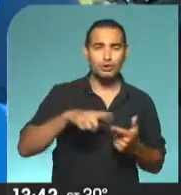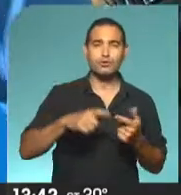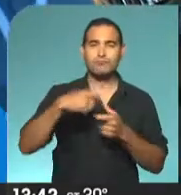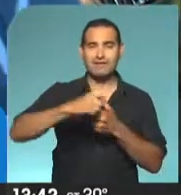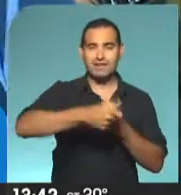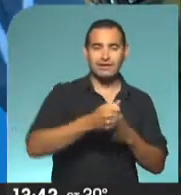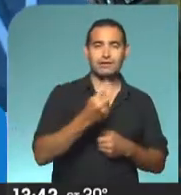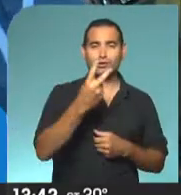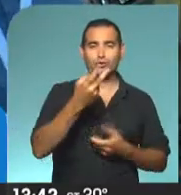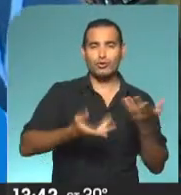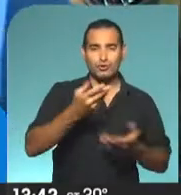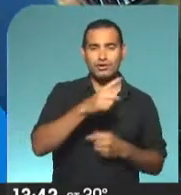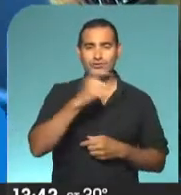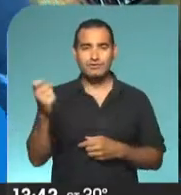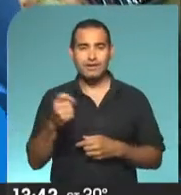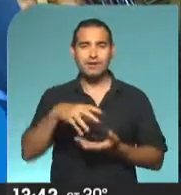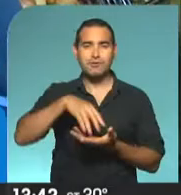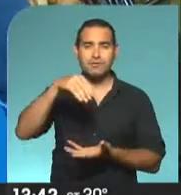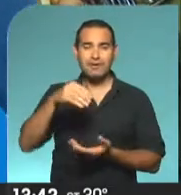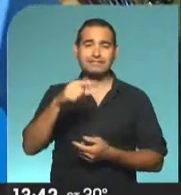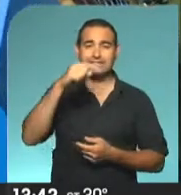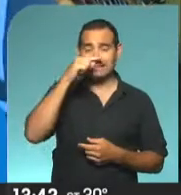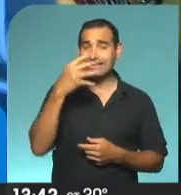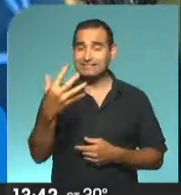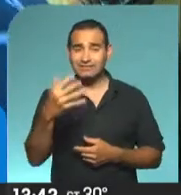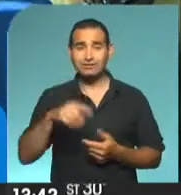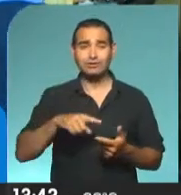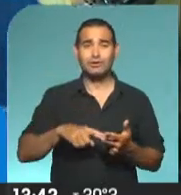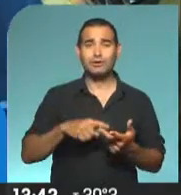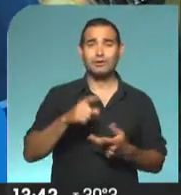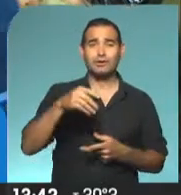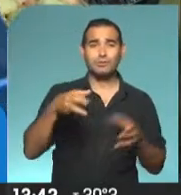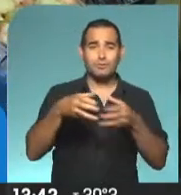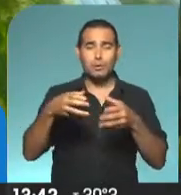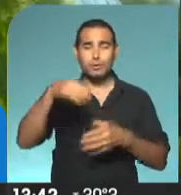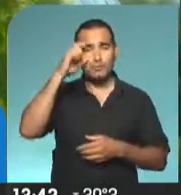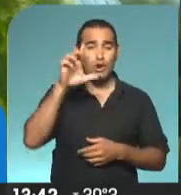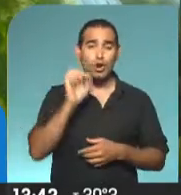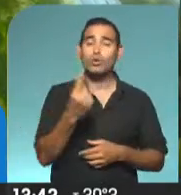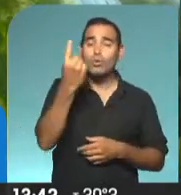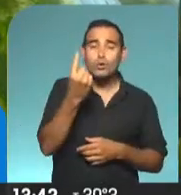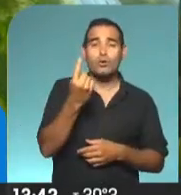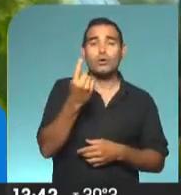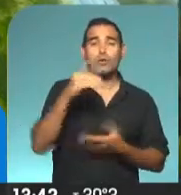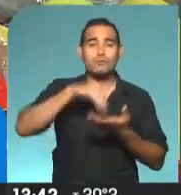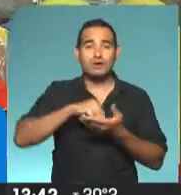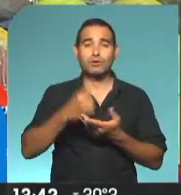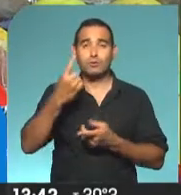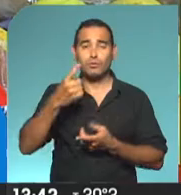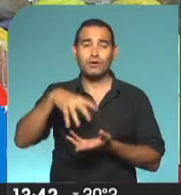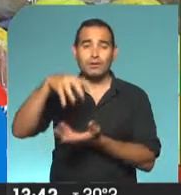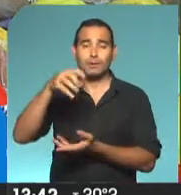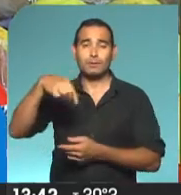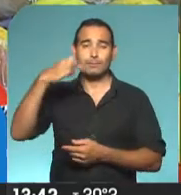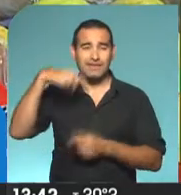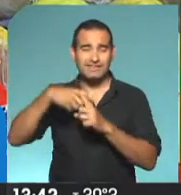kilos 100, tenemos pera, 75. El medio tenemos melones, tenemos un melón, miren, un melón más una piña, 300